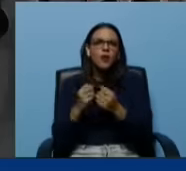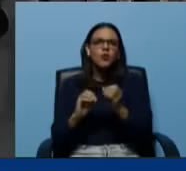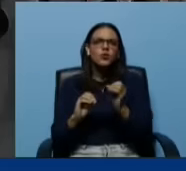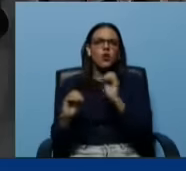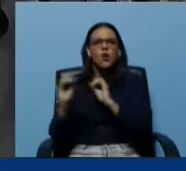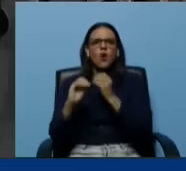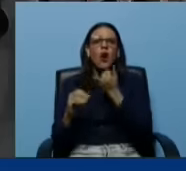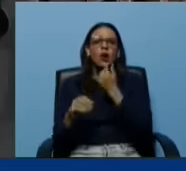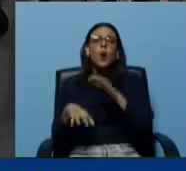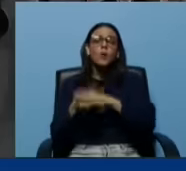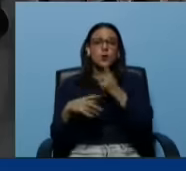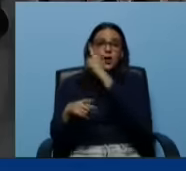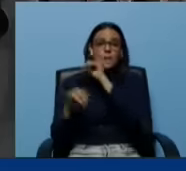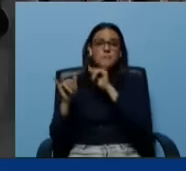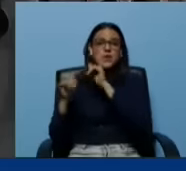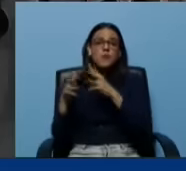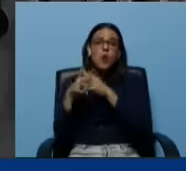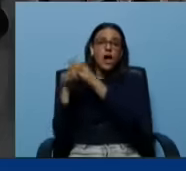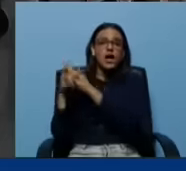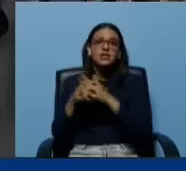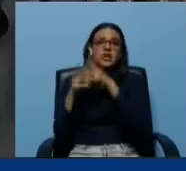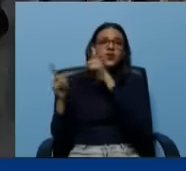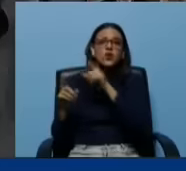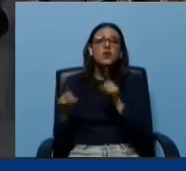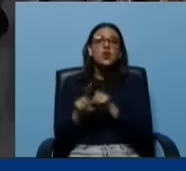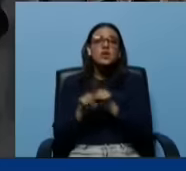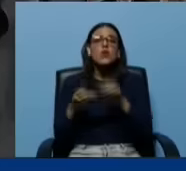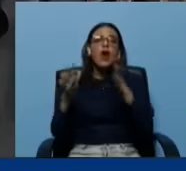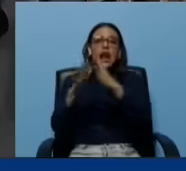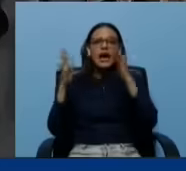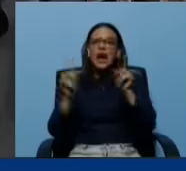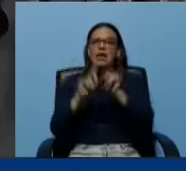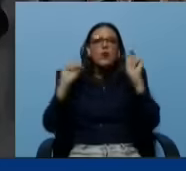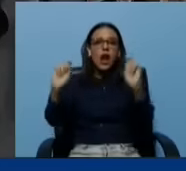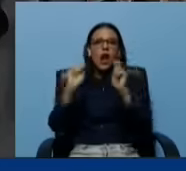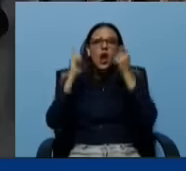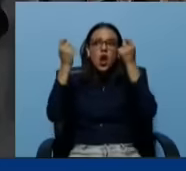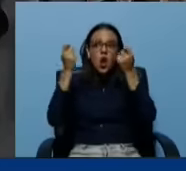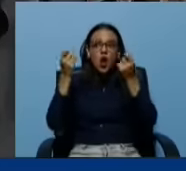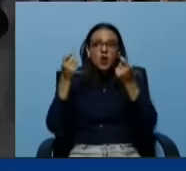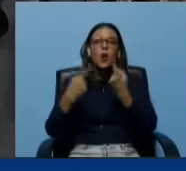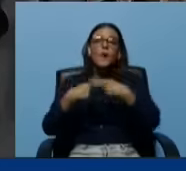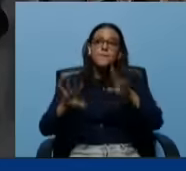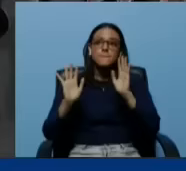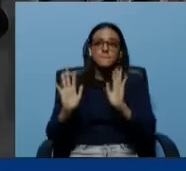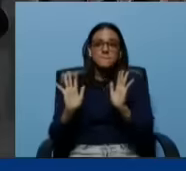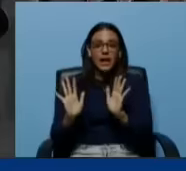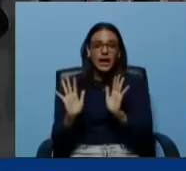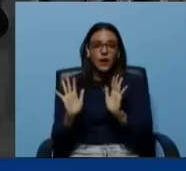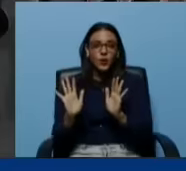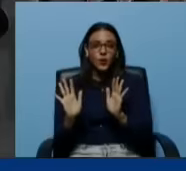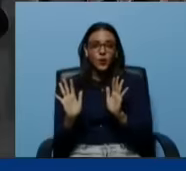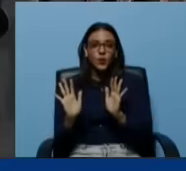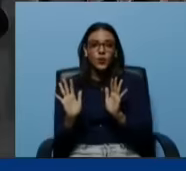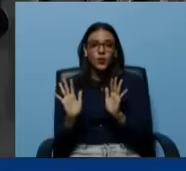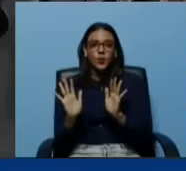Porque los Estados Unidos de América son una tierra de grandes logros. Sin embargo,